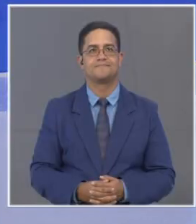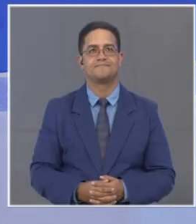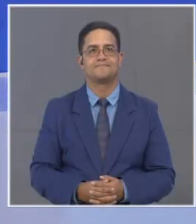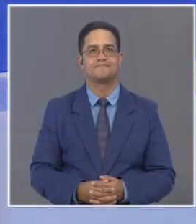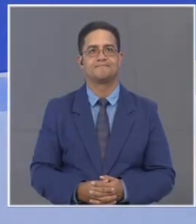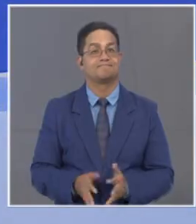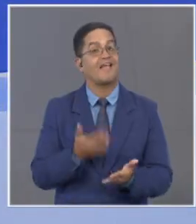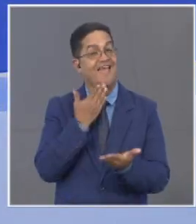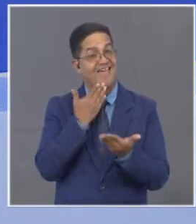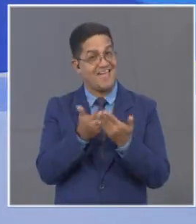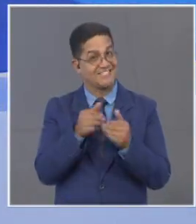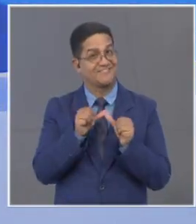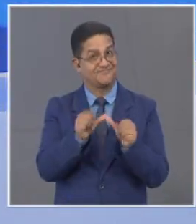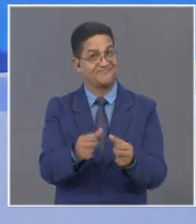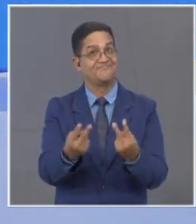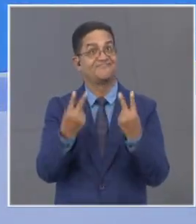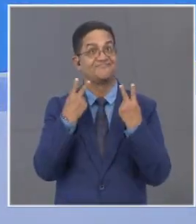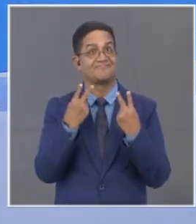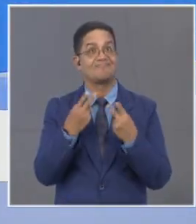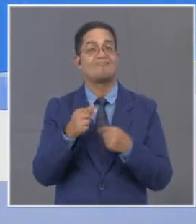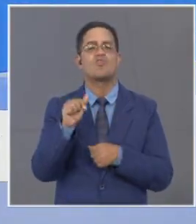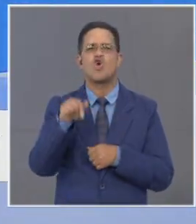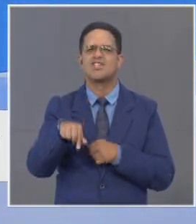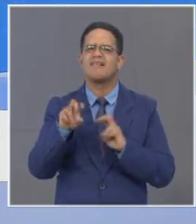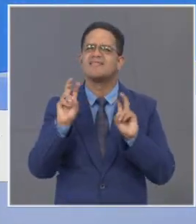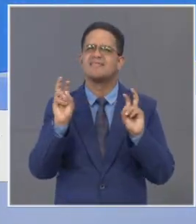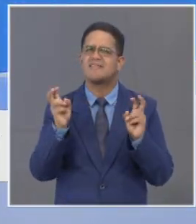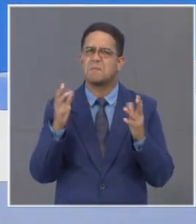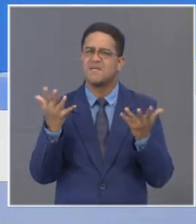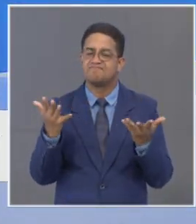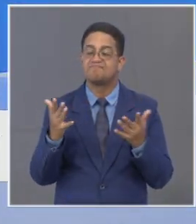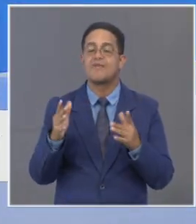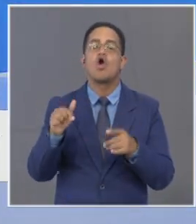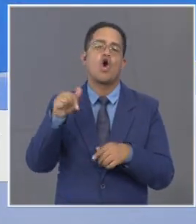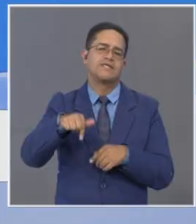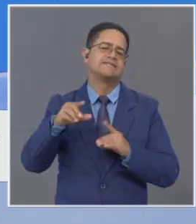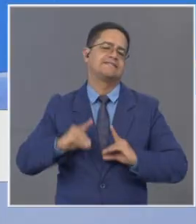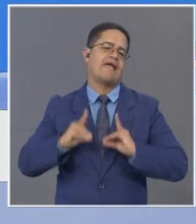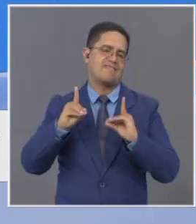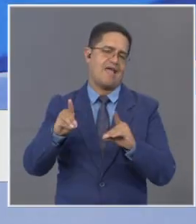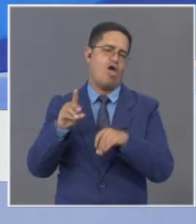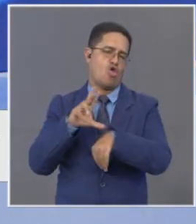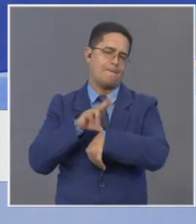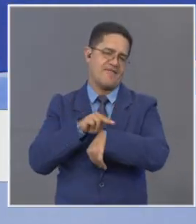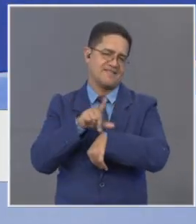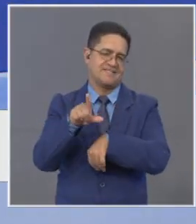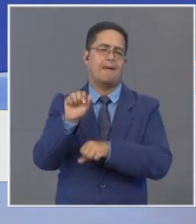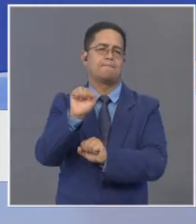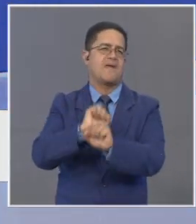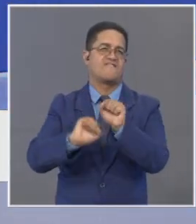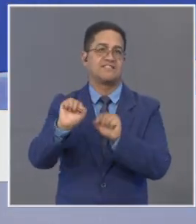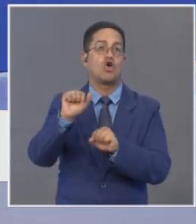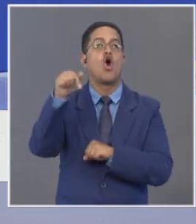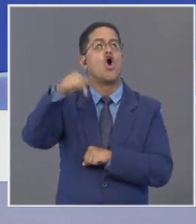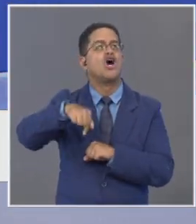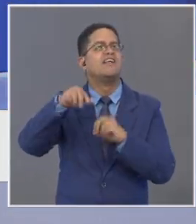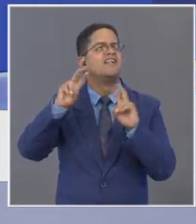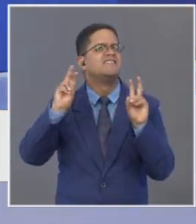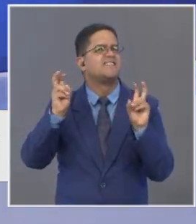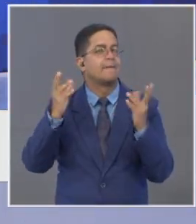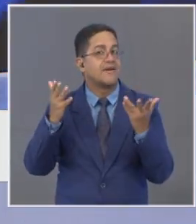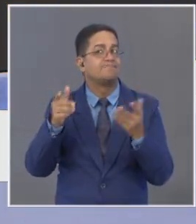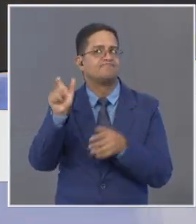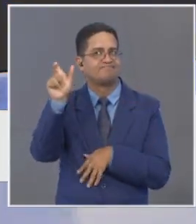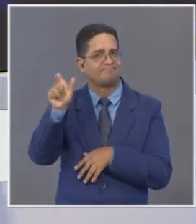Gracias por continuar en nuestra sintonía. Seguimos con más de este espacio dedicado a la medicina, a la prevención y hoy a